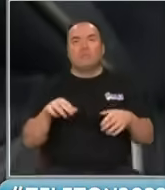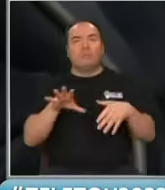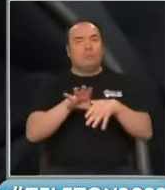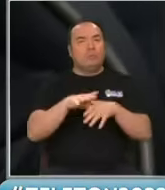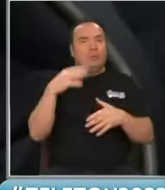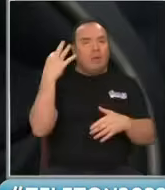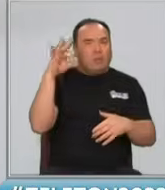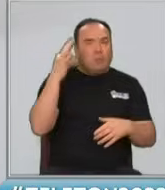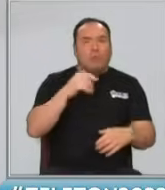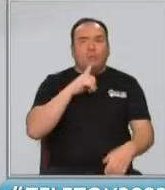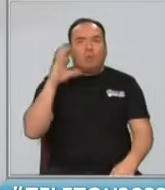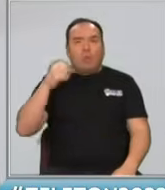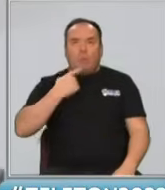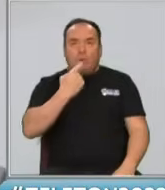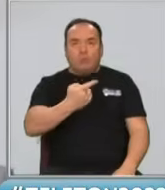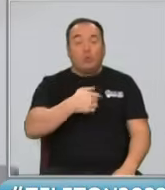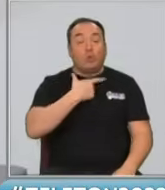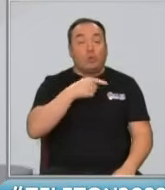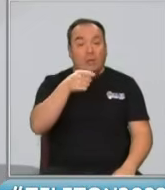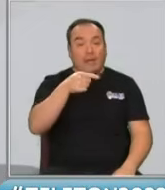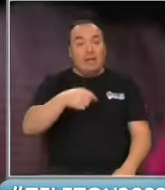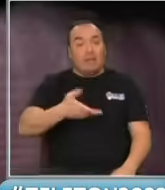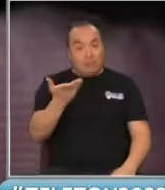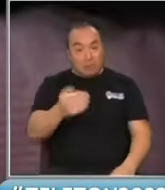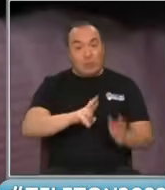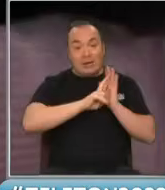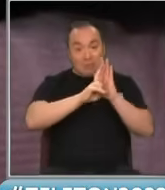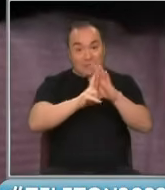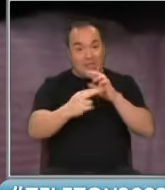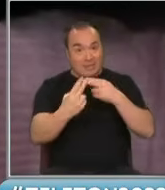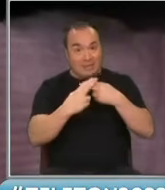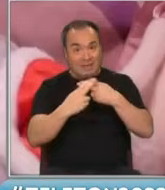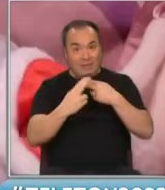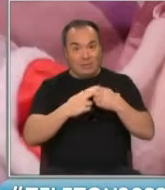reunión. Un tío me preguntó, ¿quieres ser la niña embajadora? Y yo le